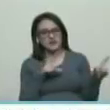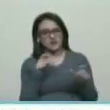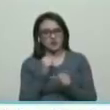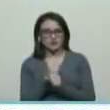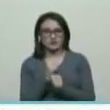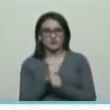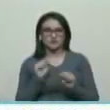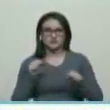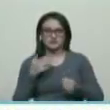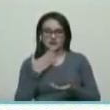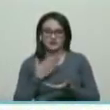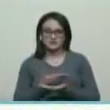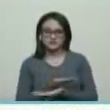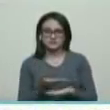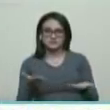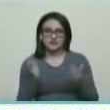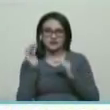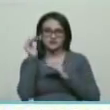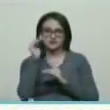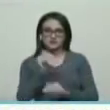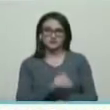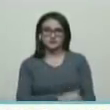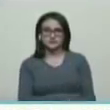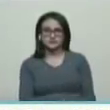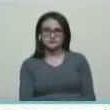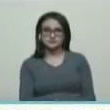trabajo. Muchísimas gracias por su atención.